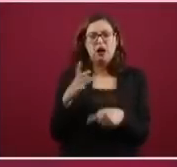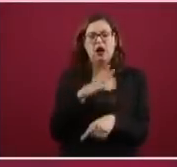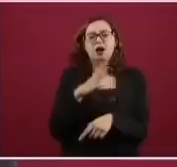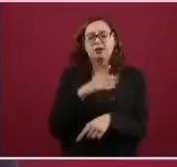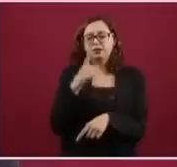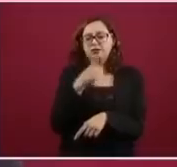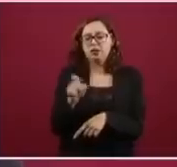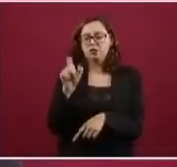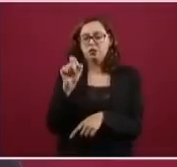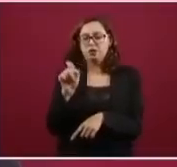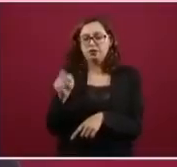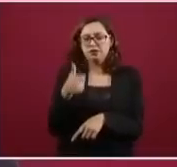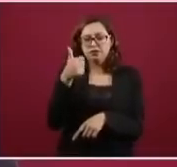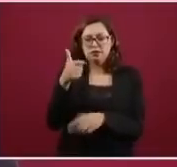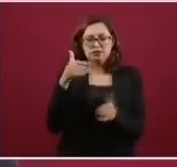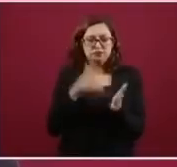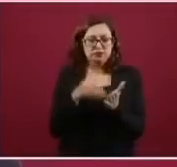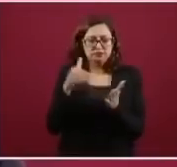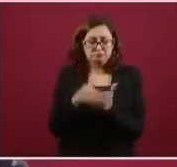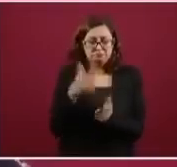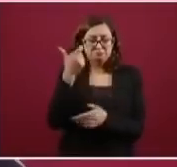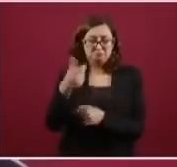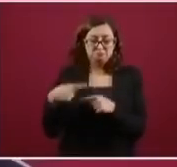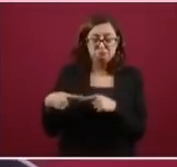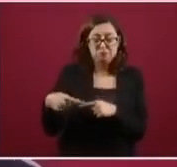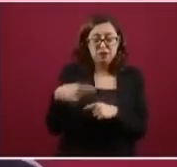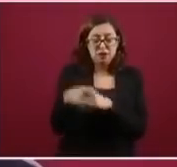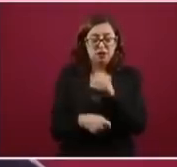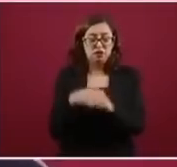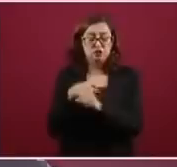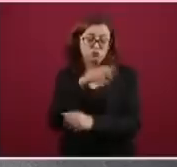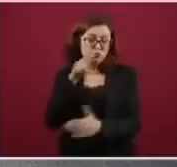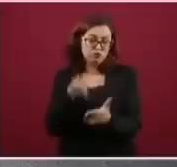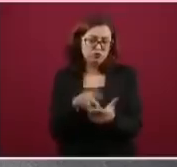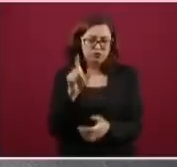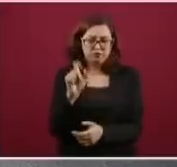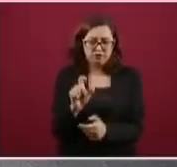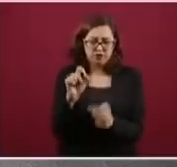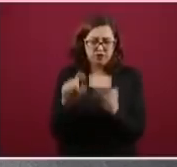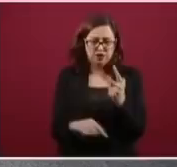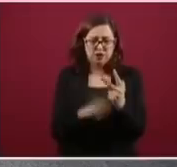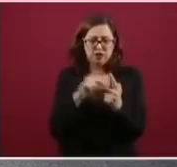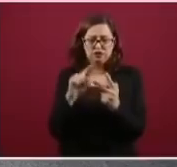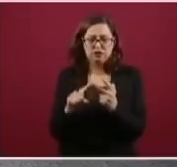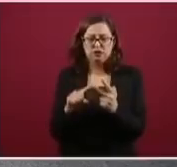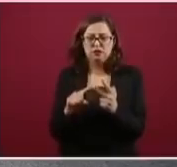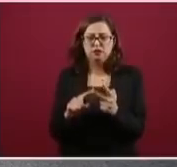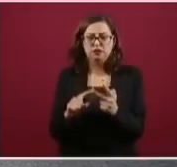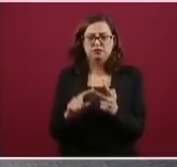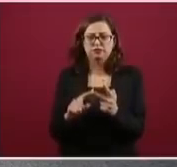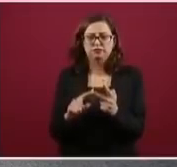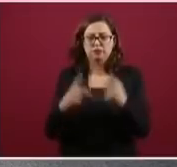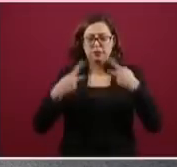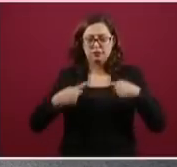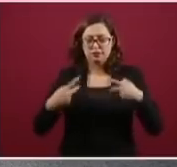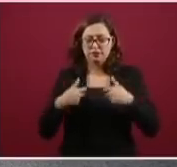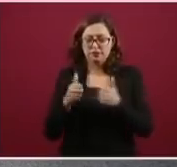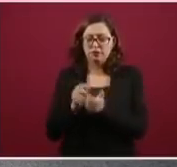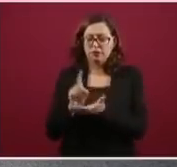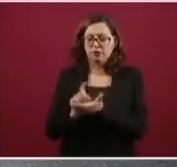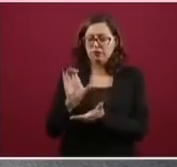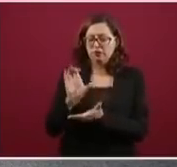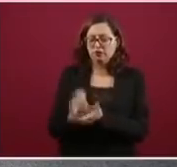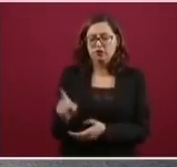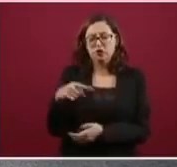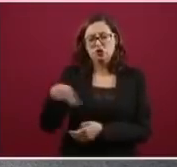126 mil millones de pesos programados para el año 2020 el programa de pensión para personas discapacitados